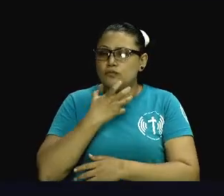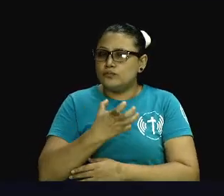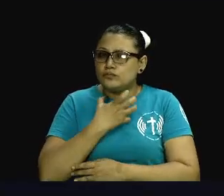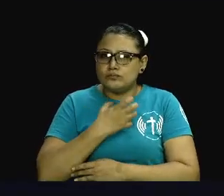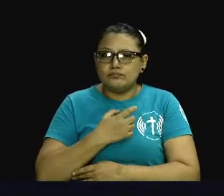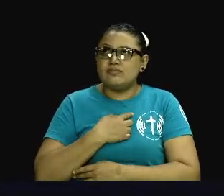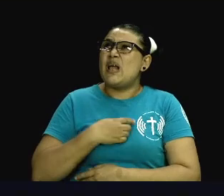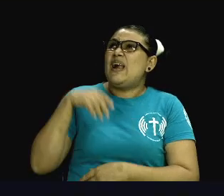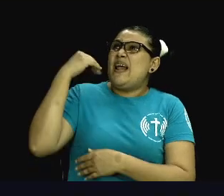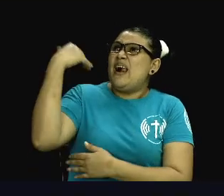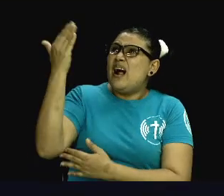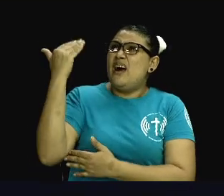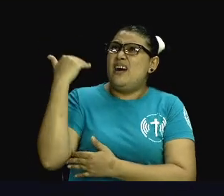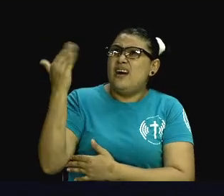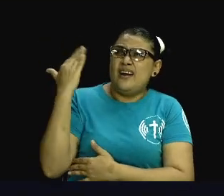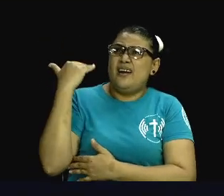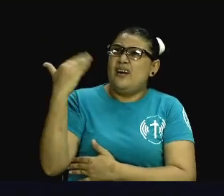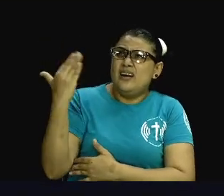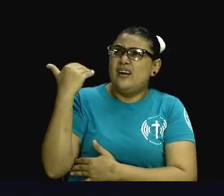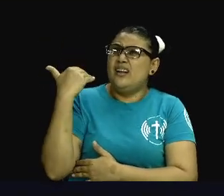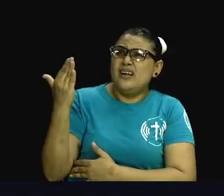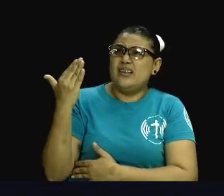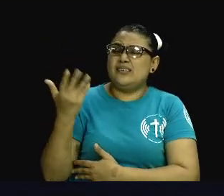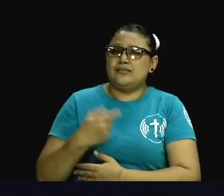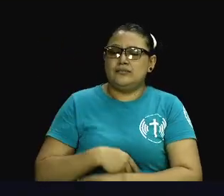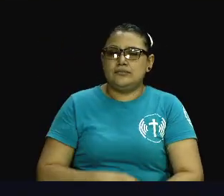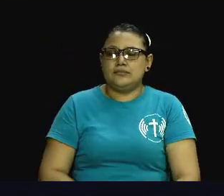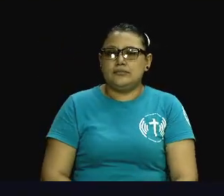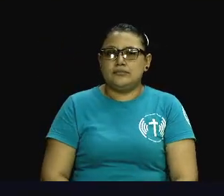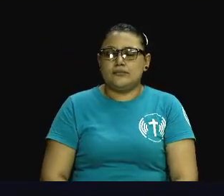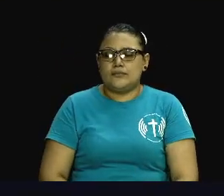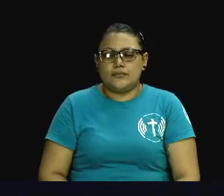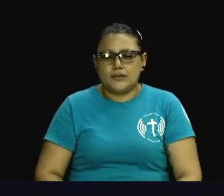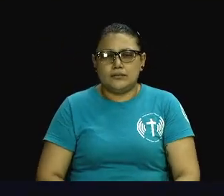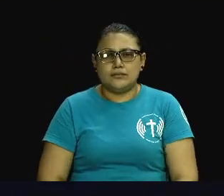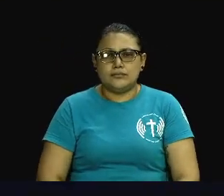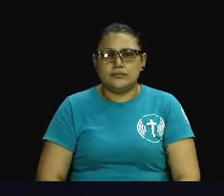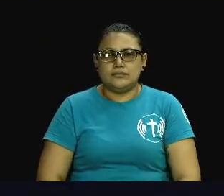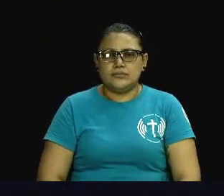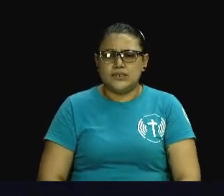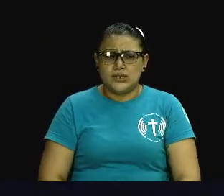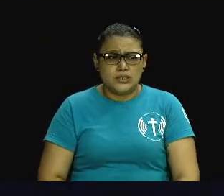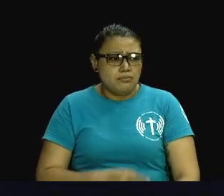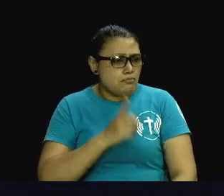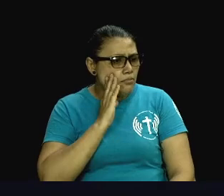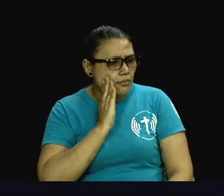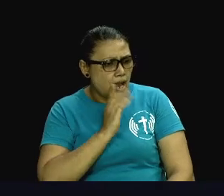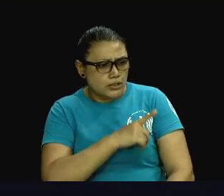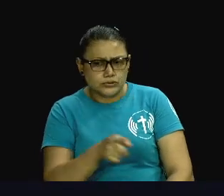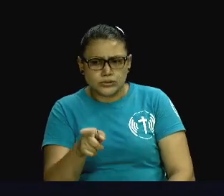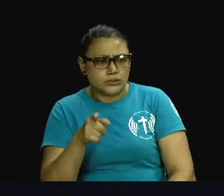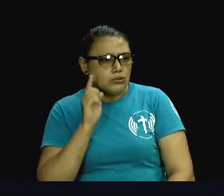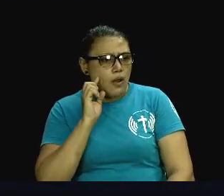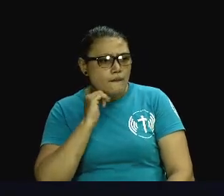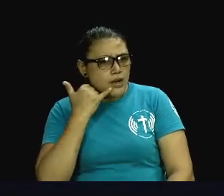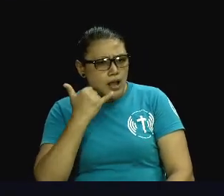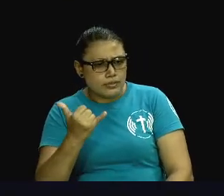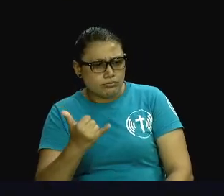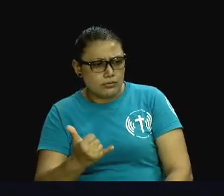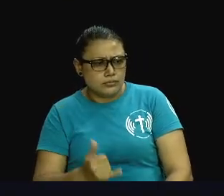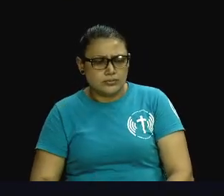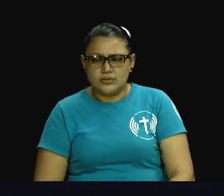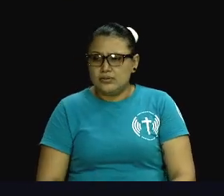reclamándole adiós mamá y no le ha hablado a la tía tal y para qué le voy a hablar si viste la última vez que le hablé a ya los